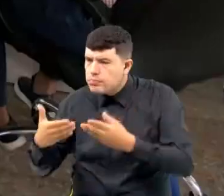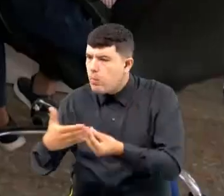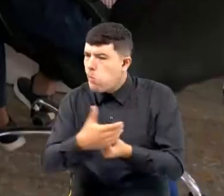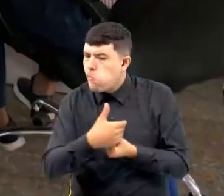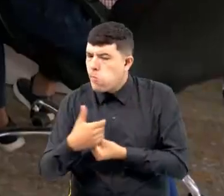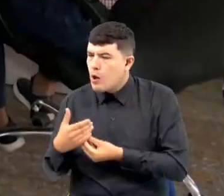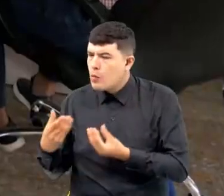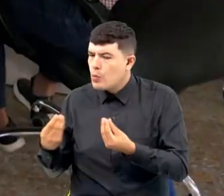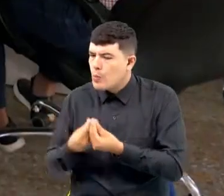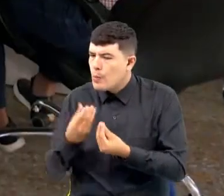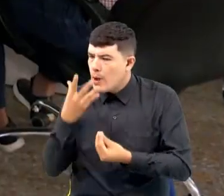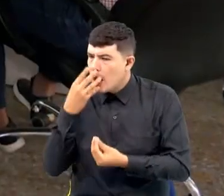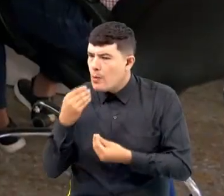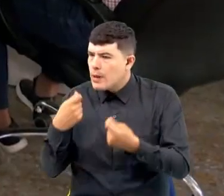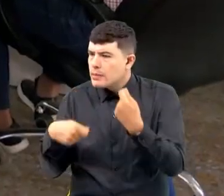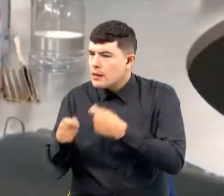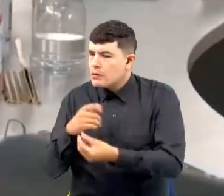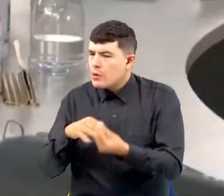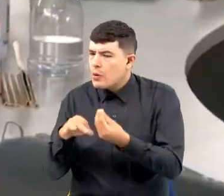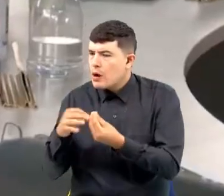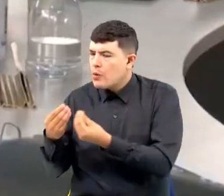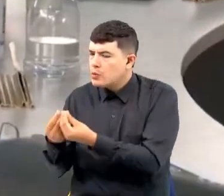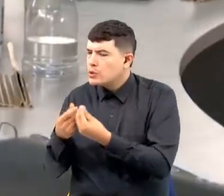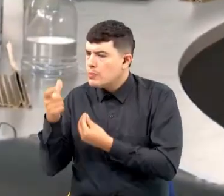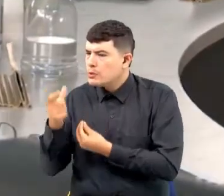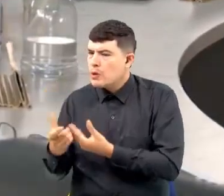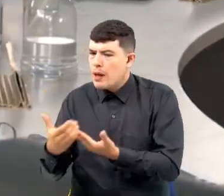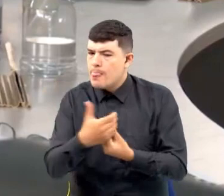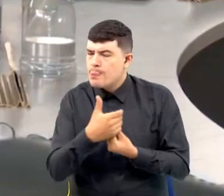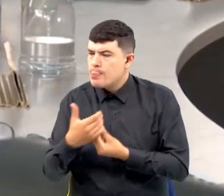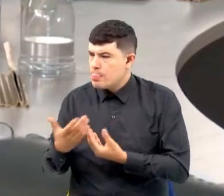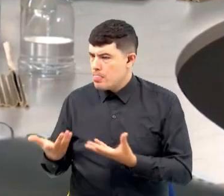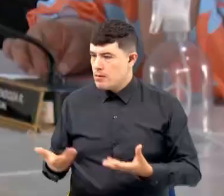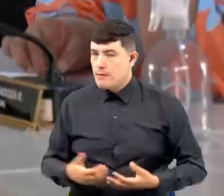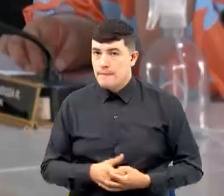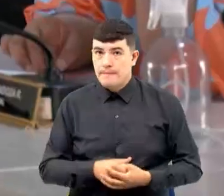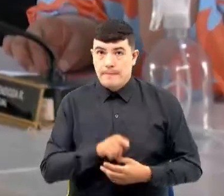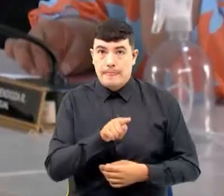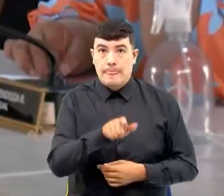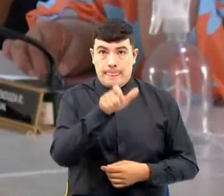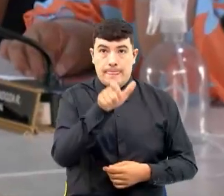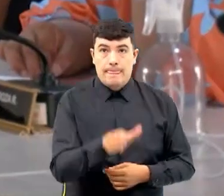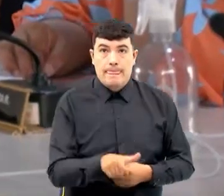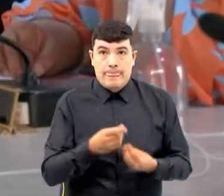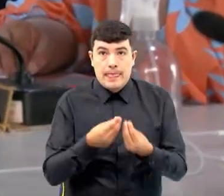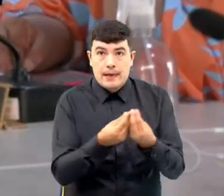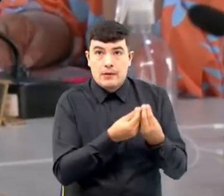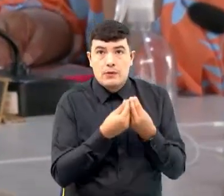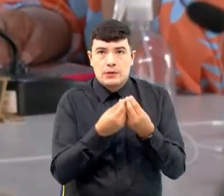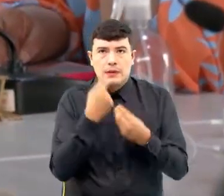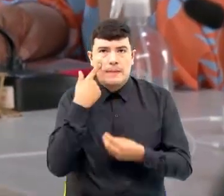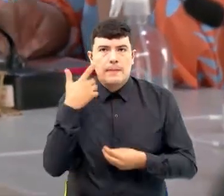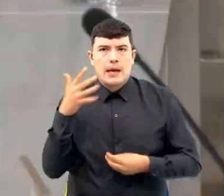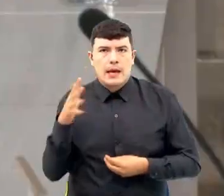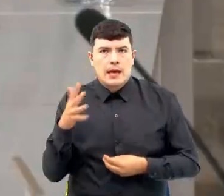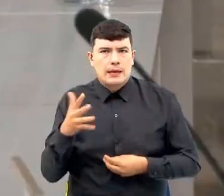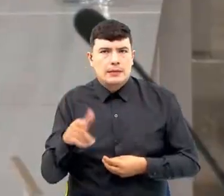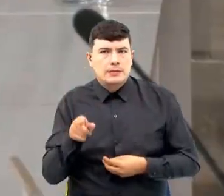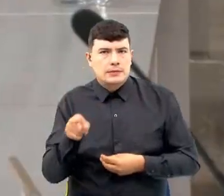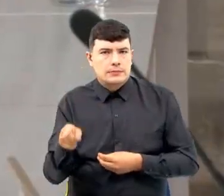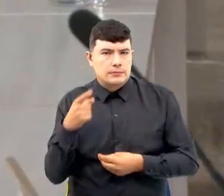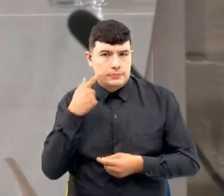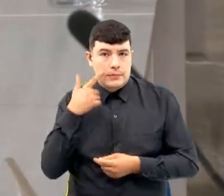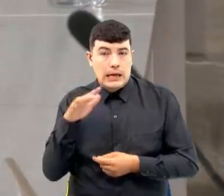En medio de una plenaria del Consejo de Florida Blanca, este hombre denunció que un concejal del municipio presuntamente